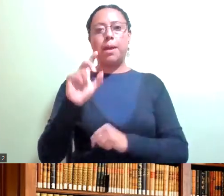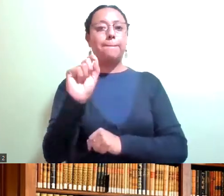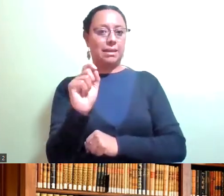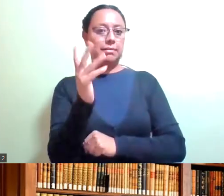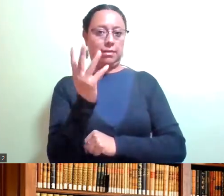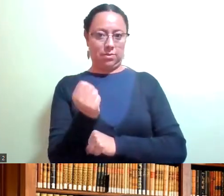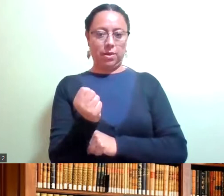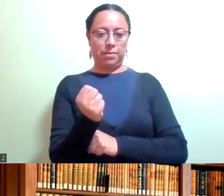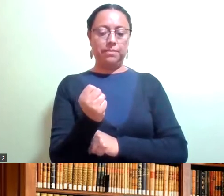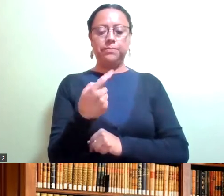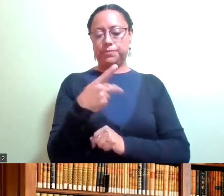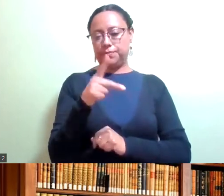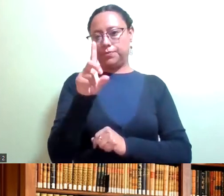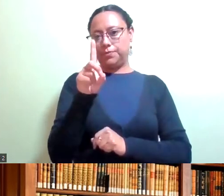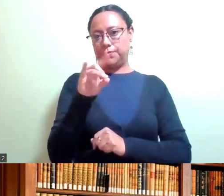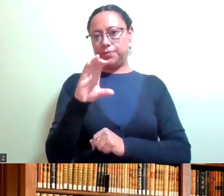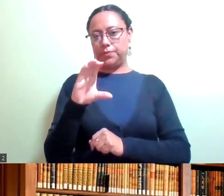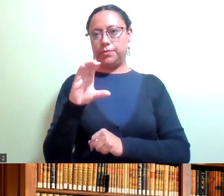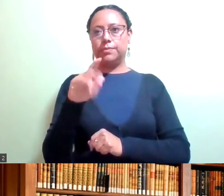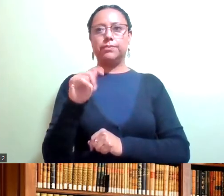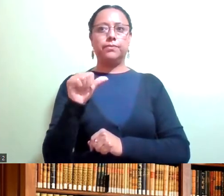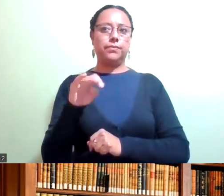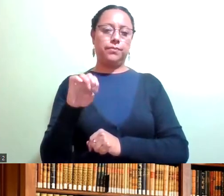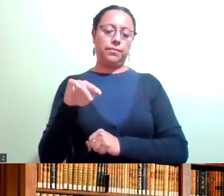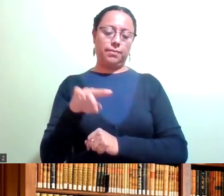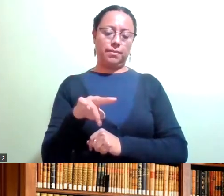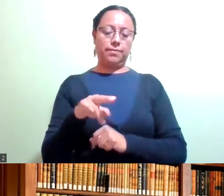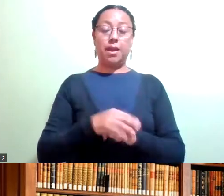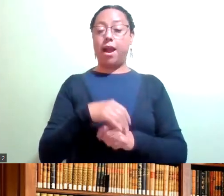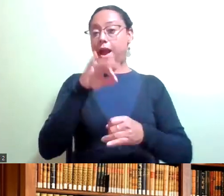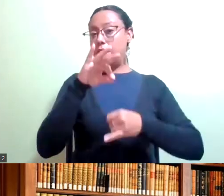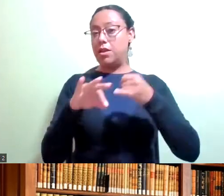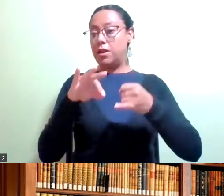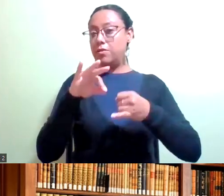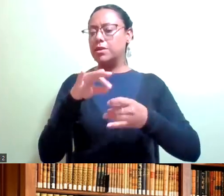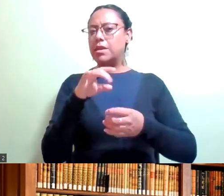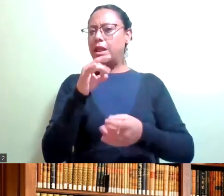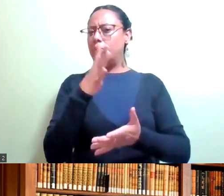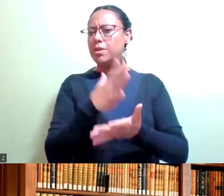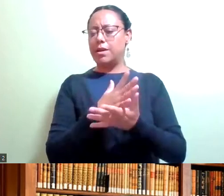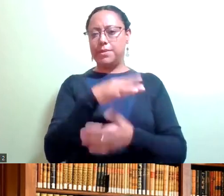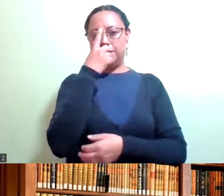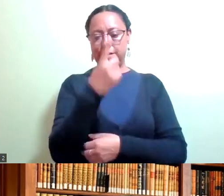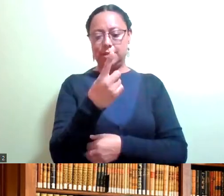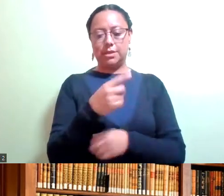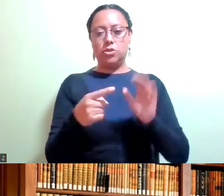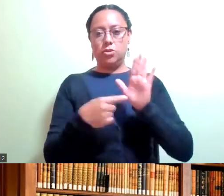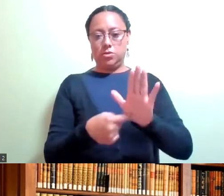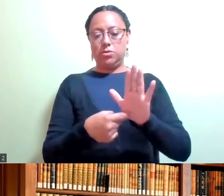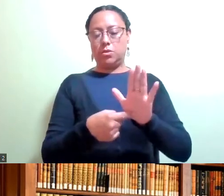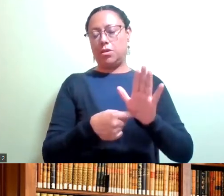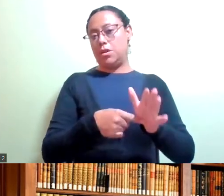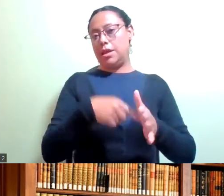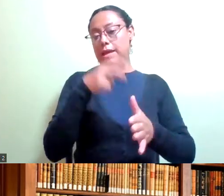el dictamen, y lo único que dice al final es lo cual consideramos en la presente reforma no acontece, pero no dice